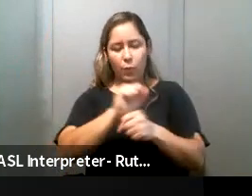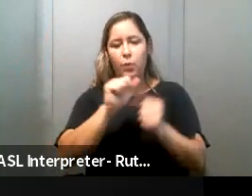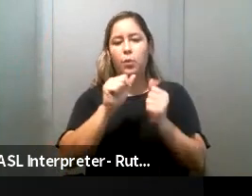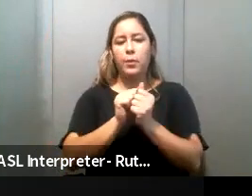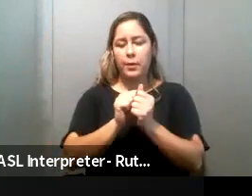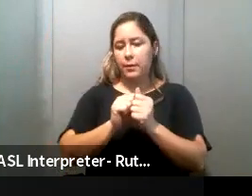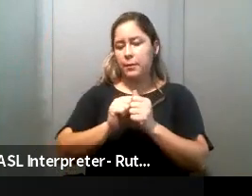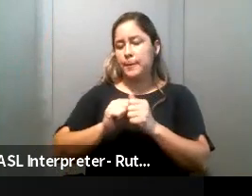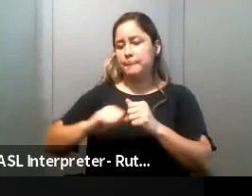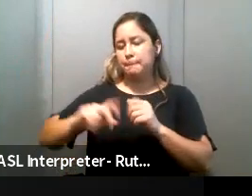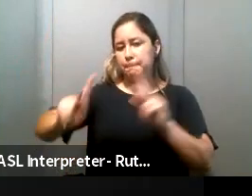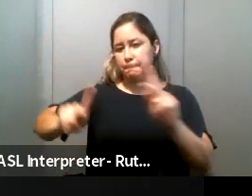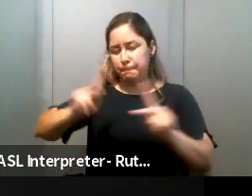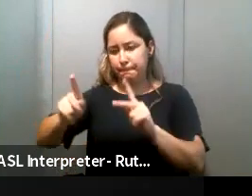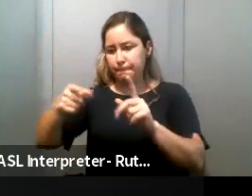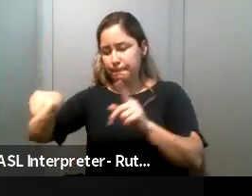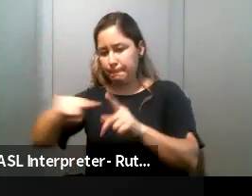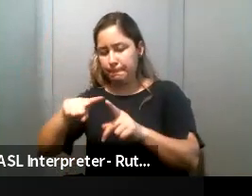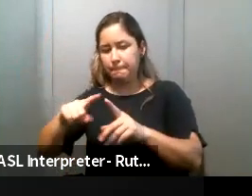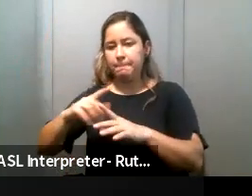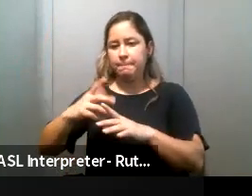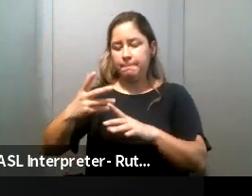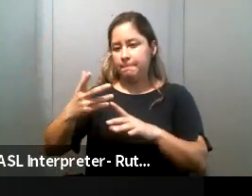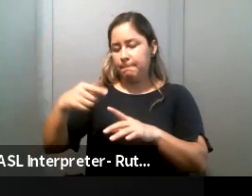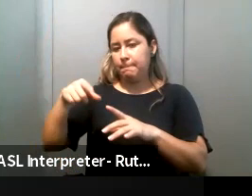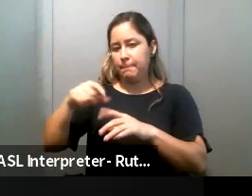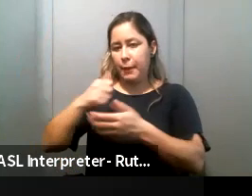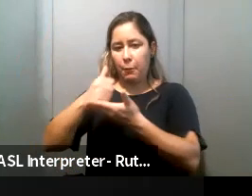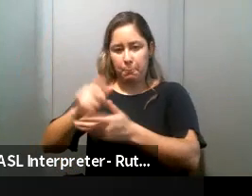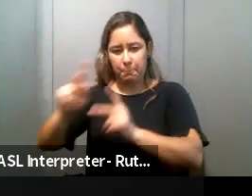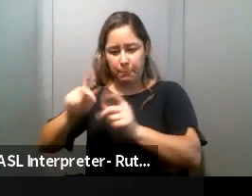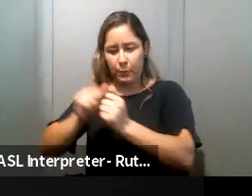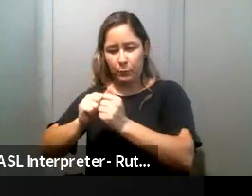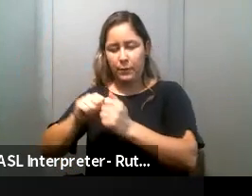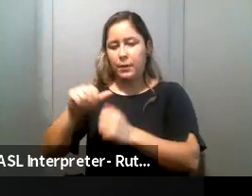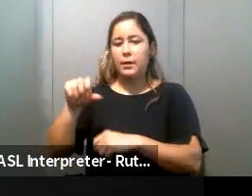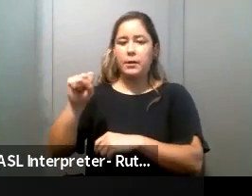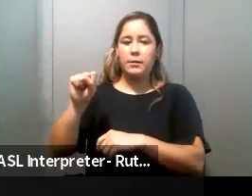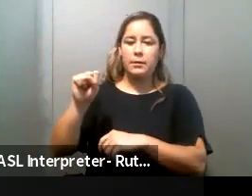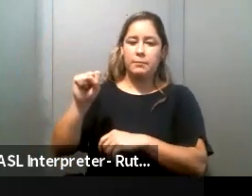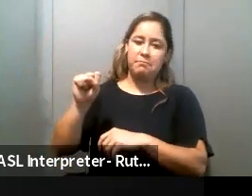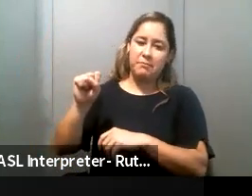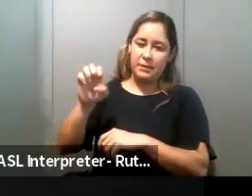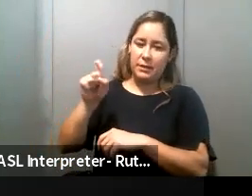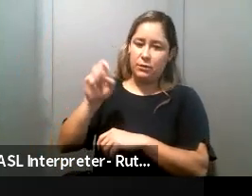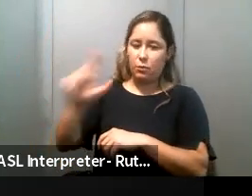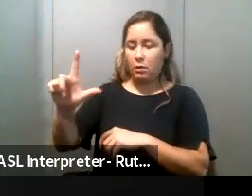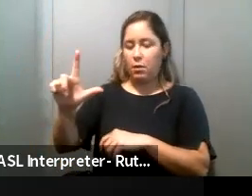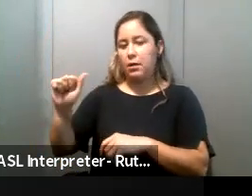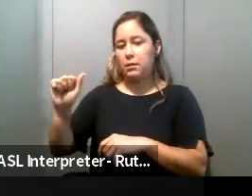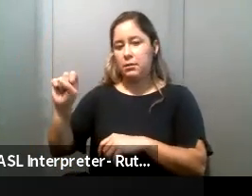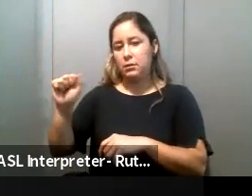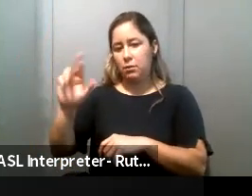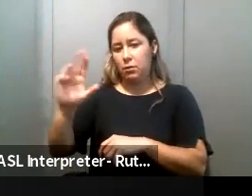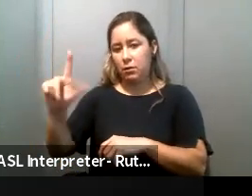prevenir la violencia sexual dentro y fuera de nuestro país. Con el tema de asalto sexual recibiendo más atención